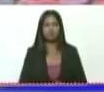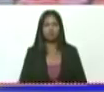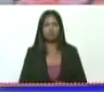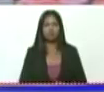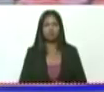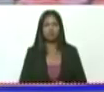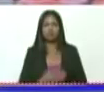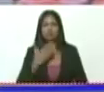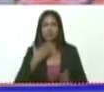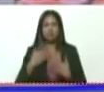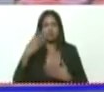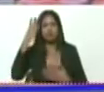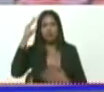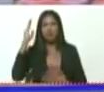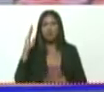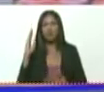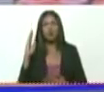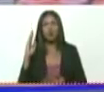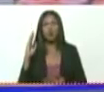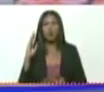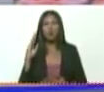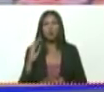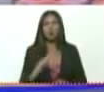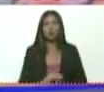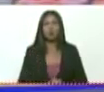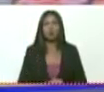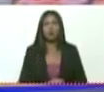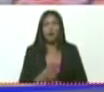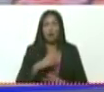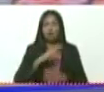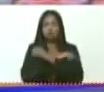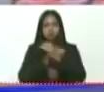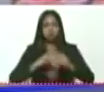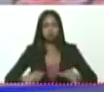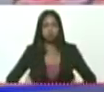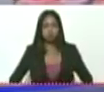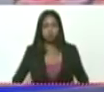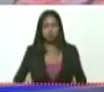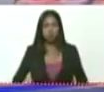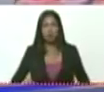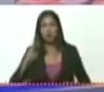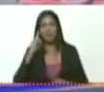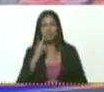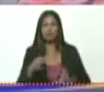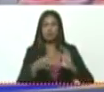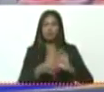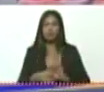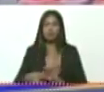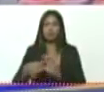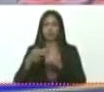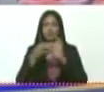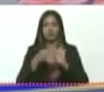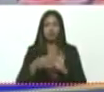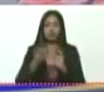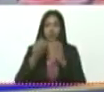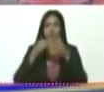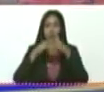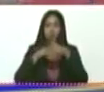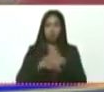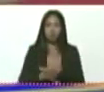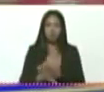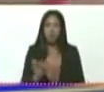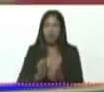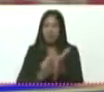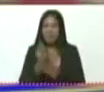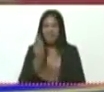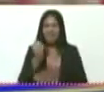Afortunadamente, tenemos una Fuerza Armada Nacional Bolivariana unida, cohesionada y leal,